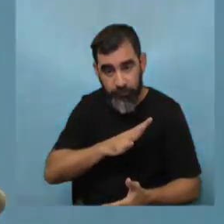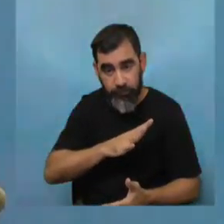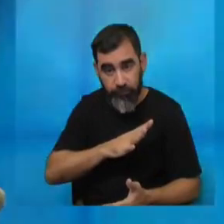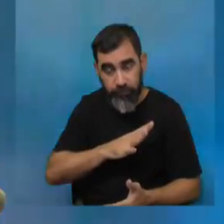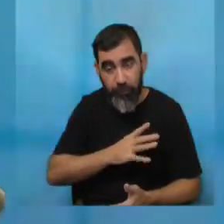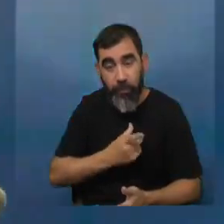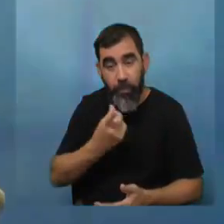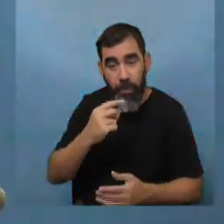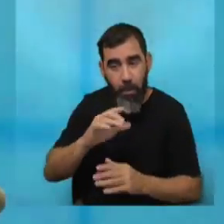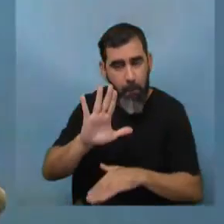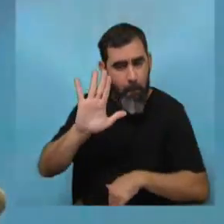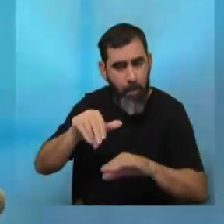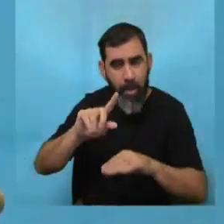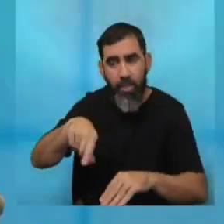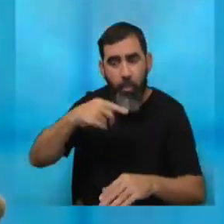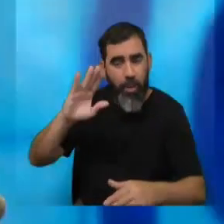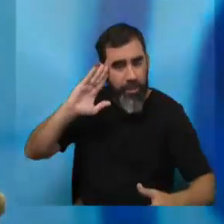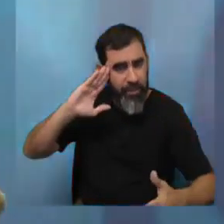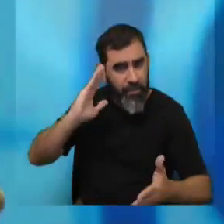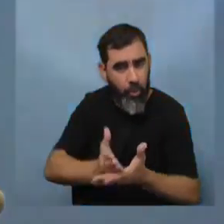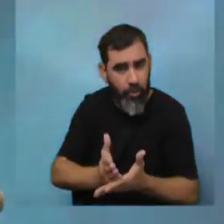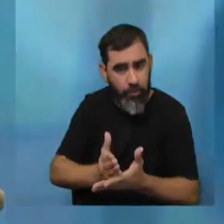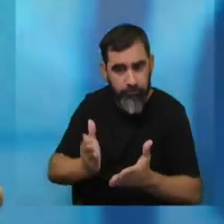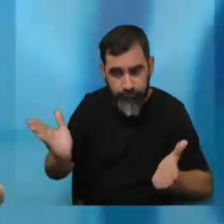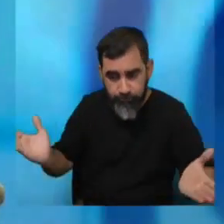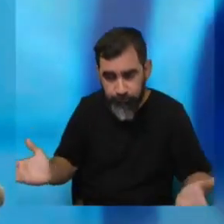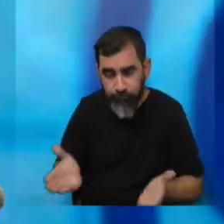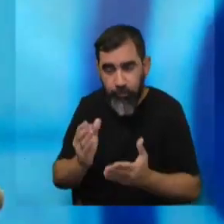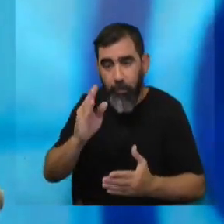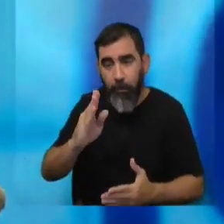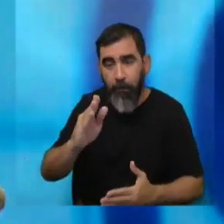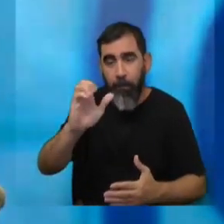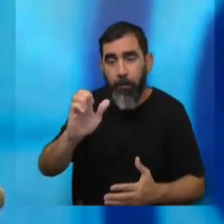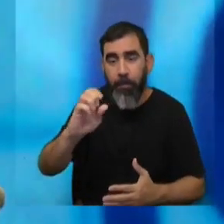Pero explota después de la dictadura con un gran impulso del PDCIVA